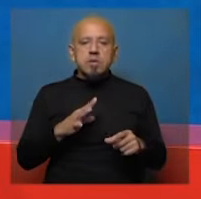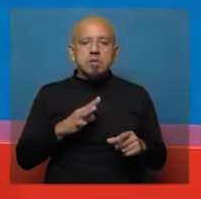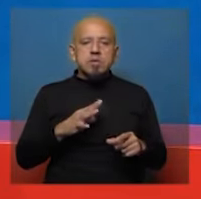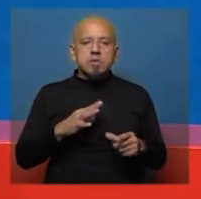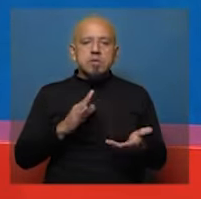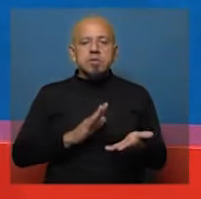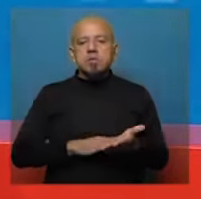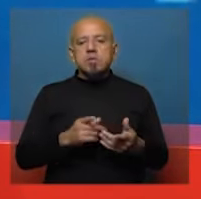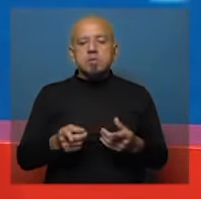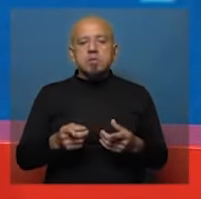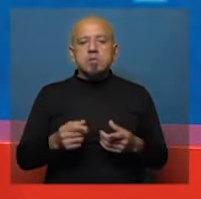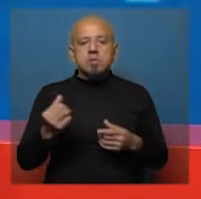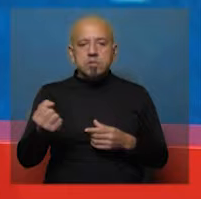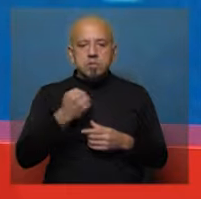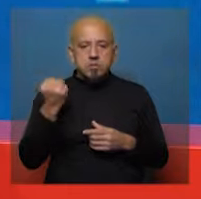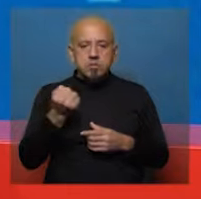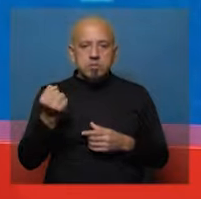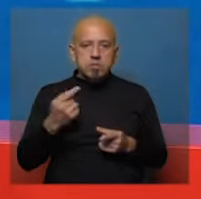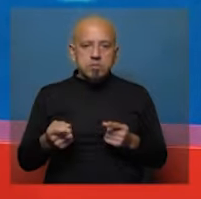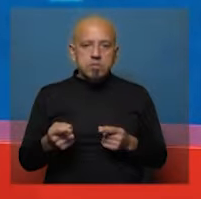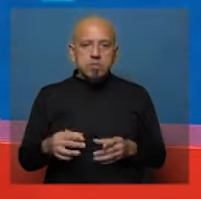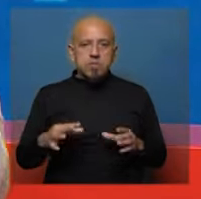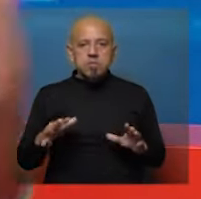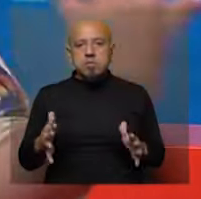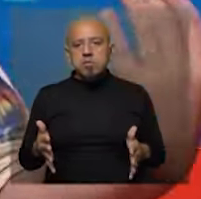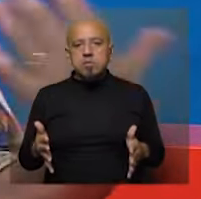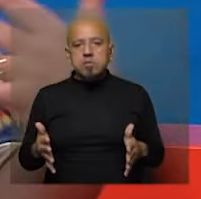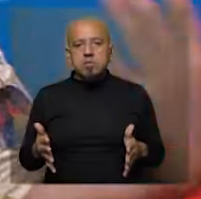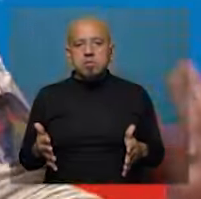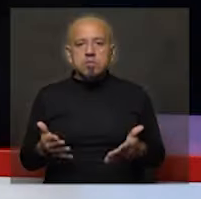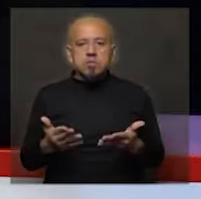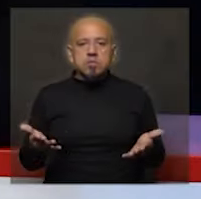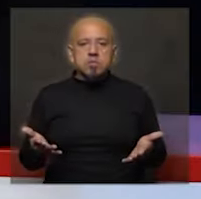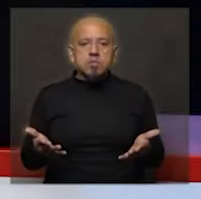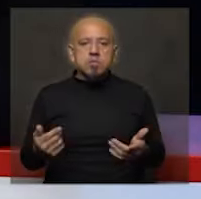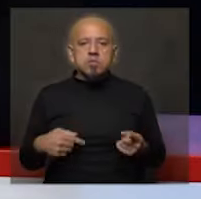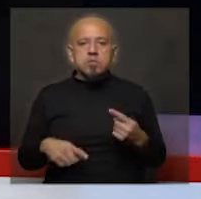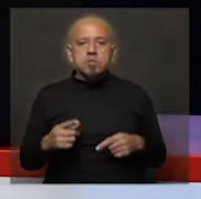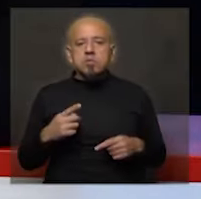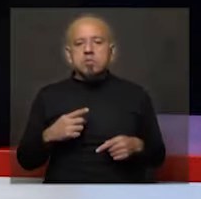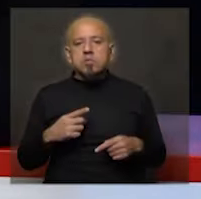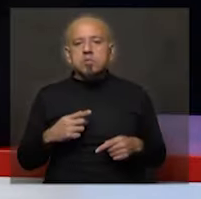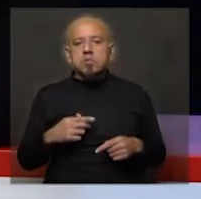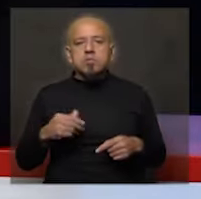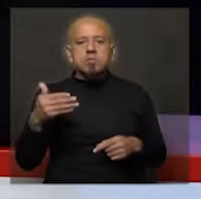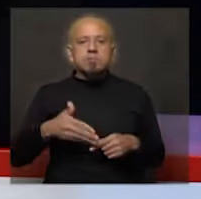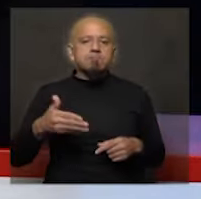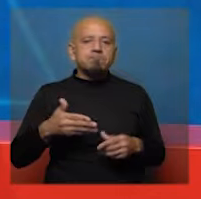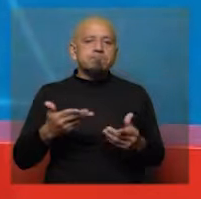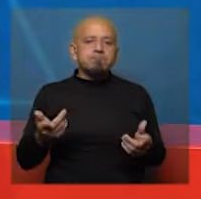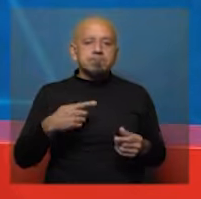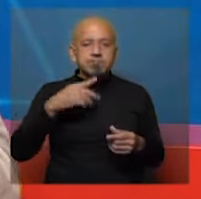la mesa con la importancia que merece no alcanzamos no alcanzan las voces nuestras como militantes o como